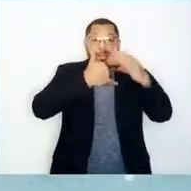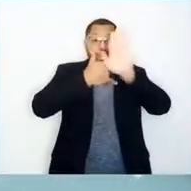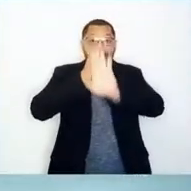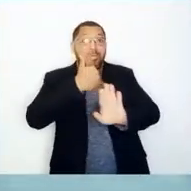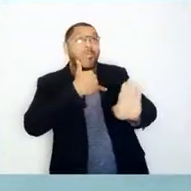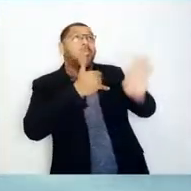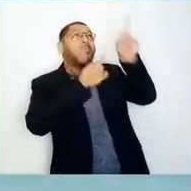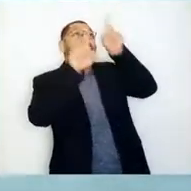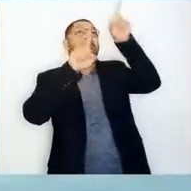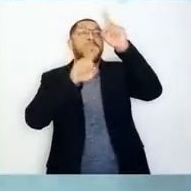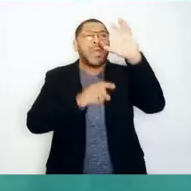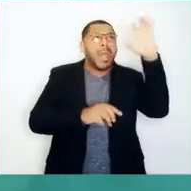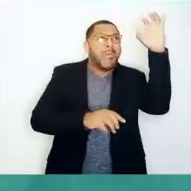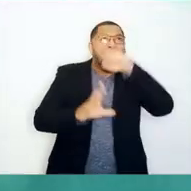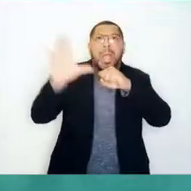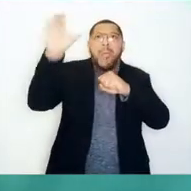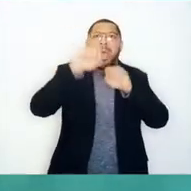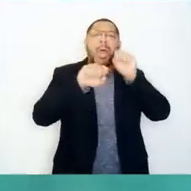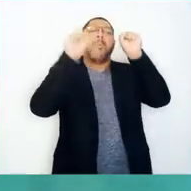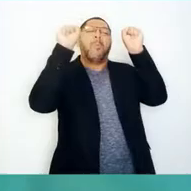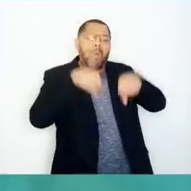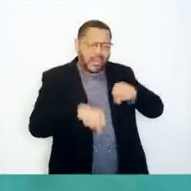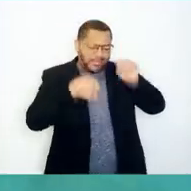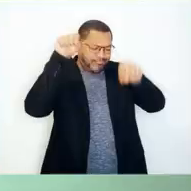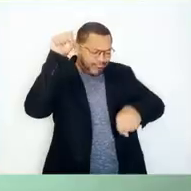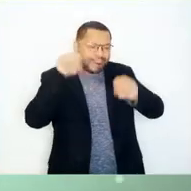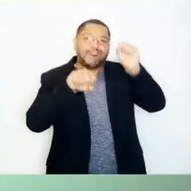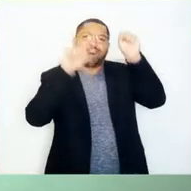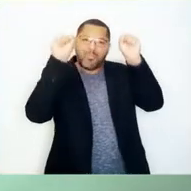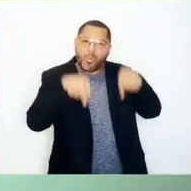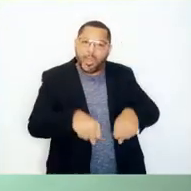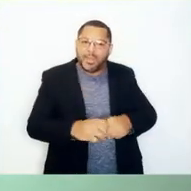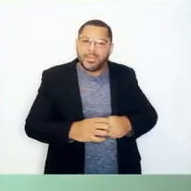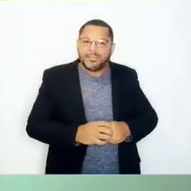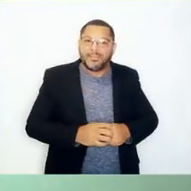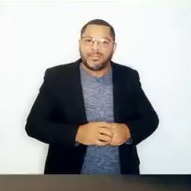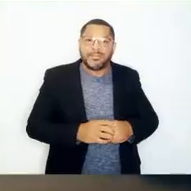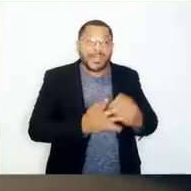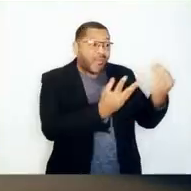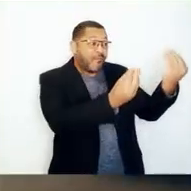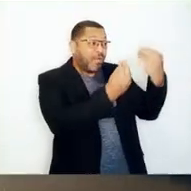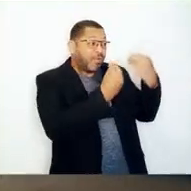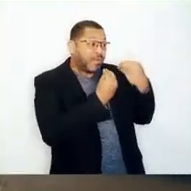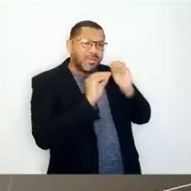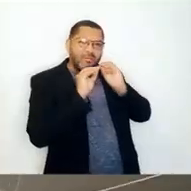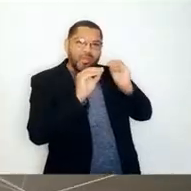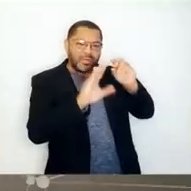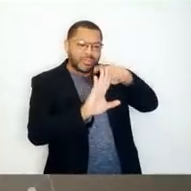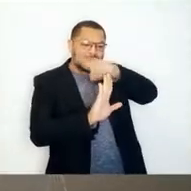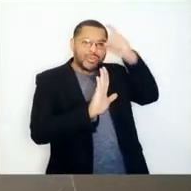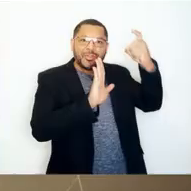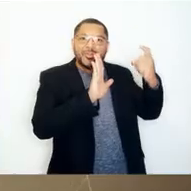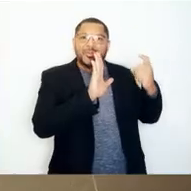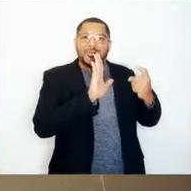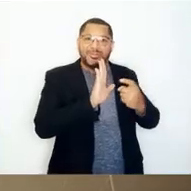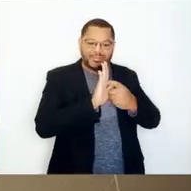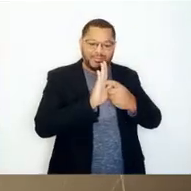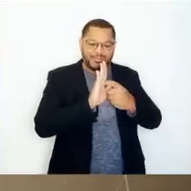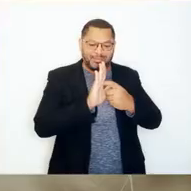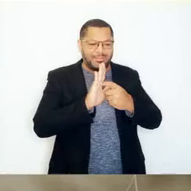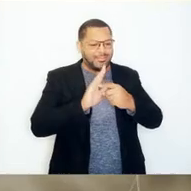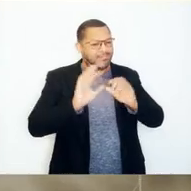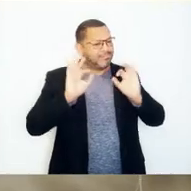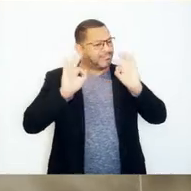Pensamos en el territorio, lo reconocemos lleno de posibilidades. Es a partir de la formación integral que logramos